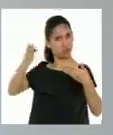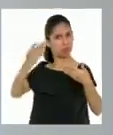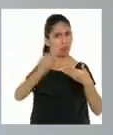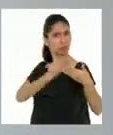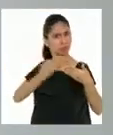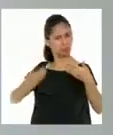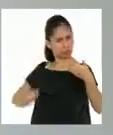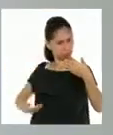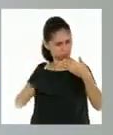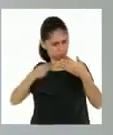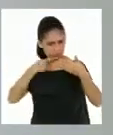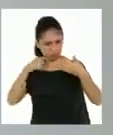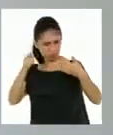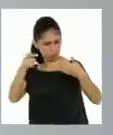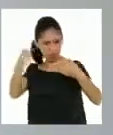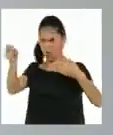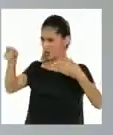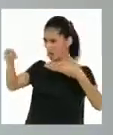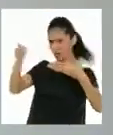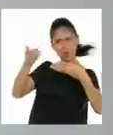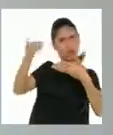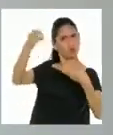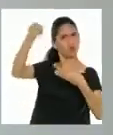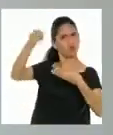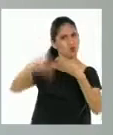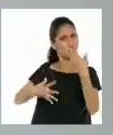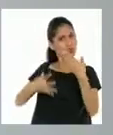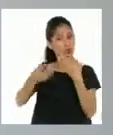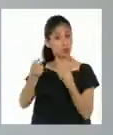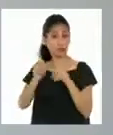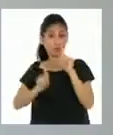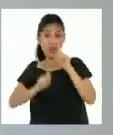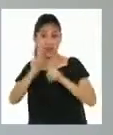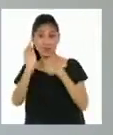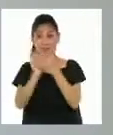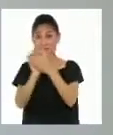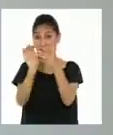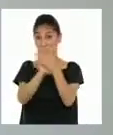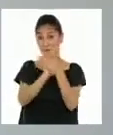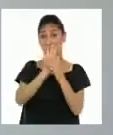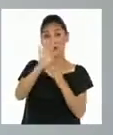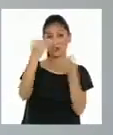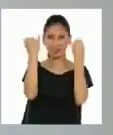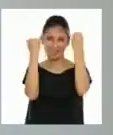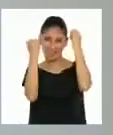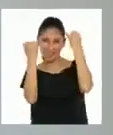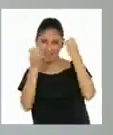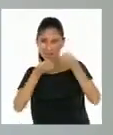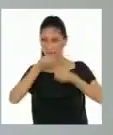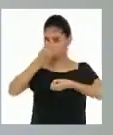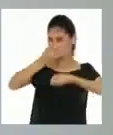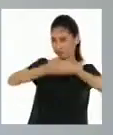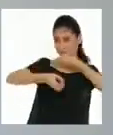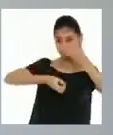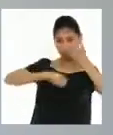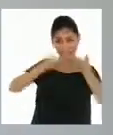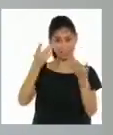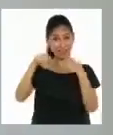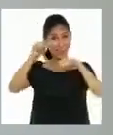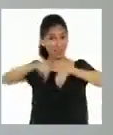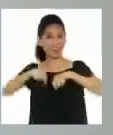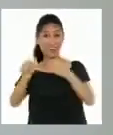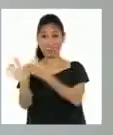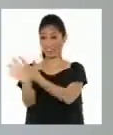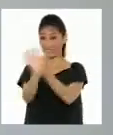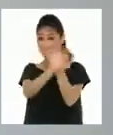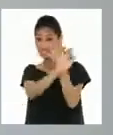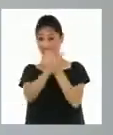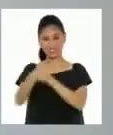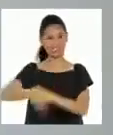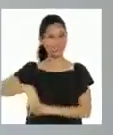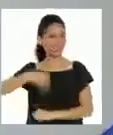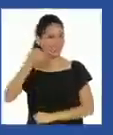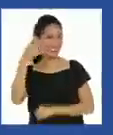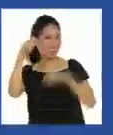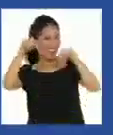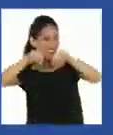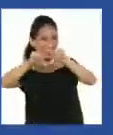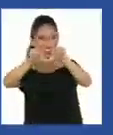nuestras amigas y amigos quieren compartir sus opiniones y conocimientos sobre este tema. Tenemos un enlace en vivo justo